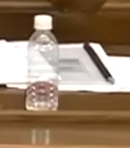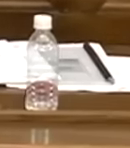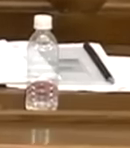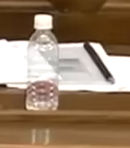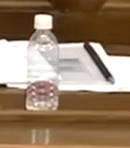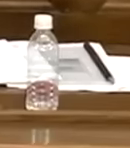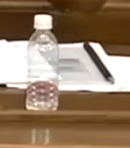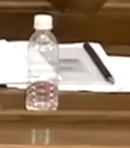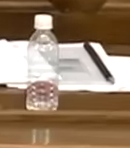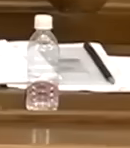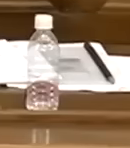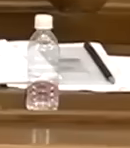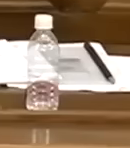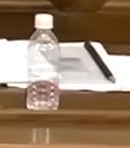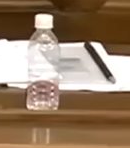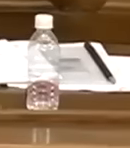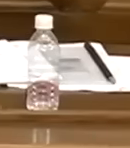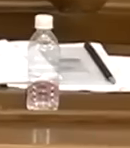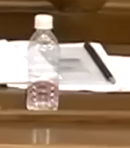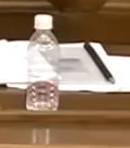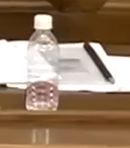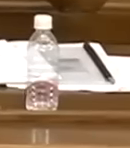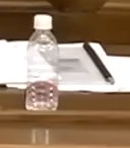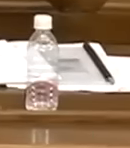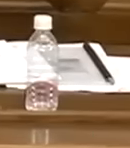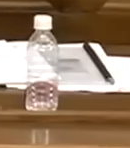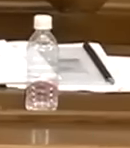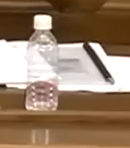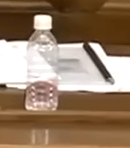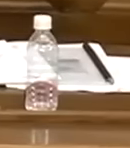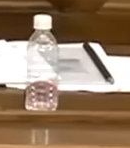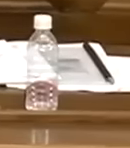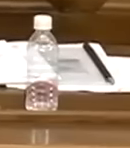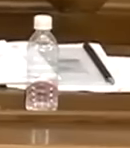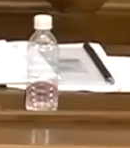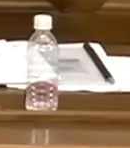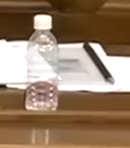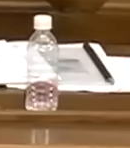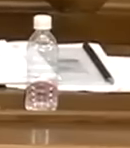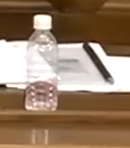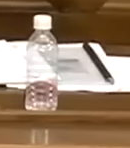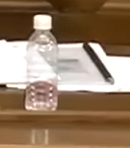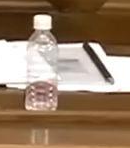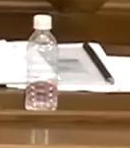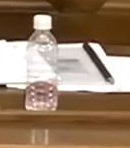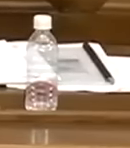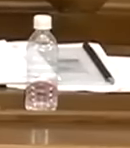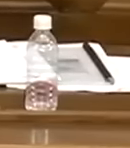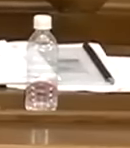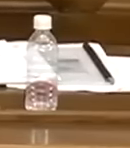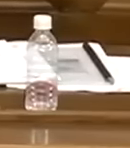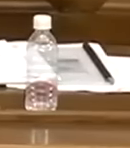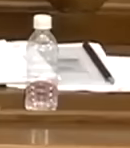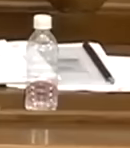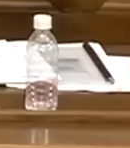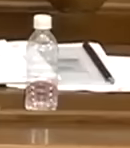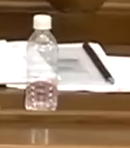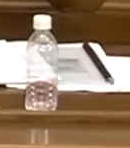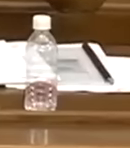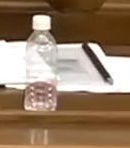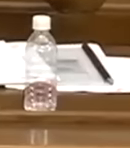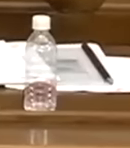Constitución la que ha, sin lugar a duda, definido los pasos a seguir en el marco de la